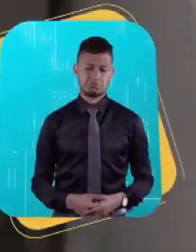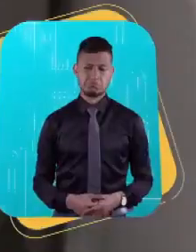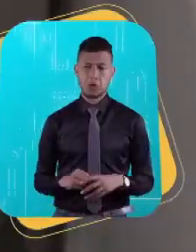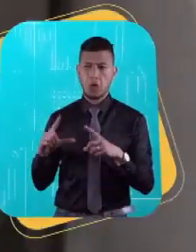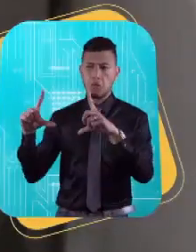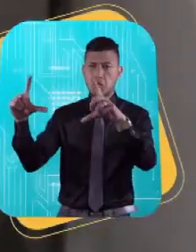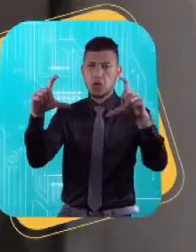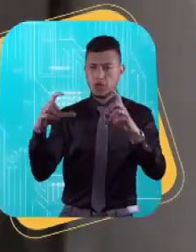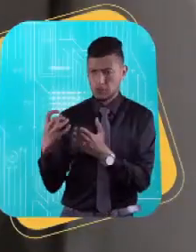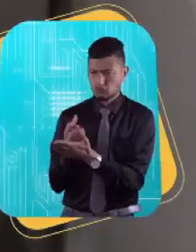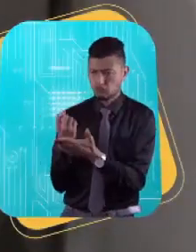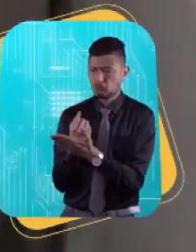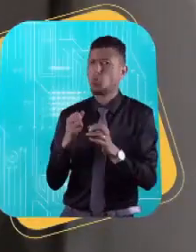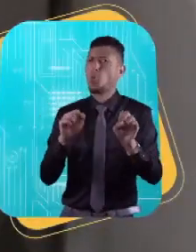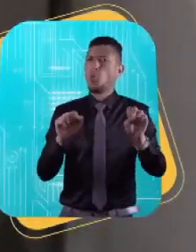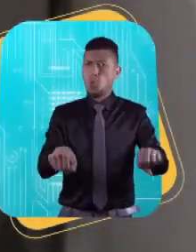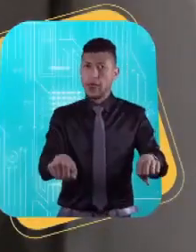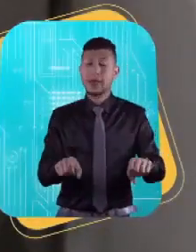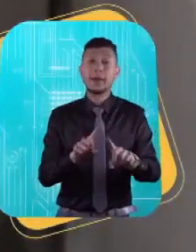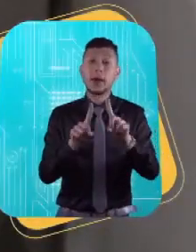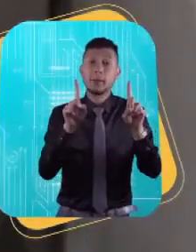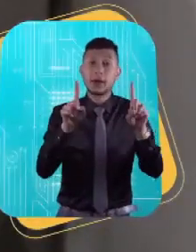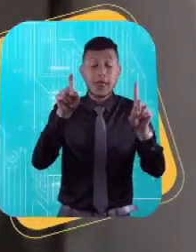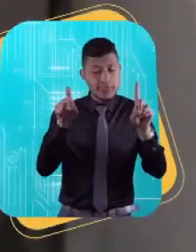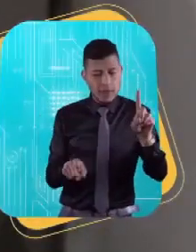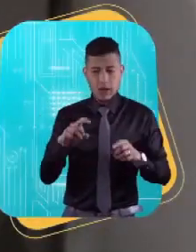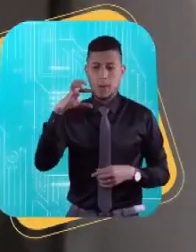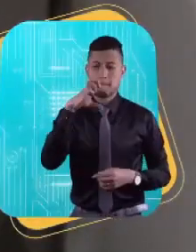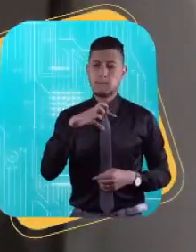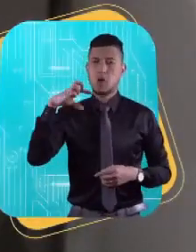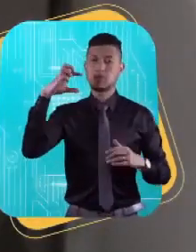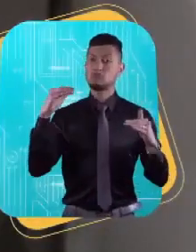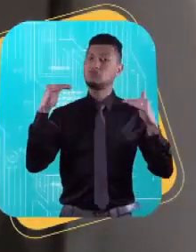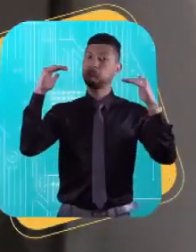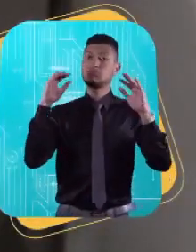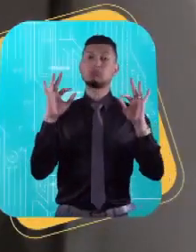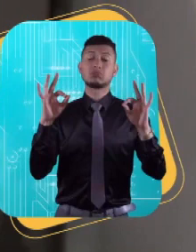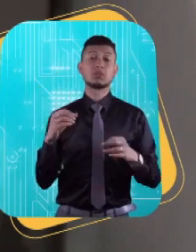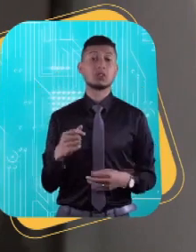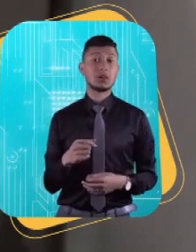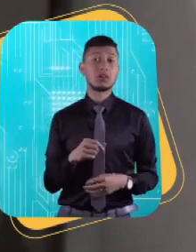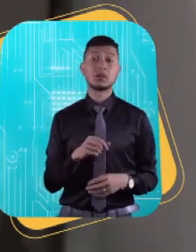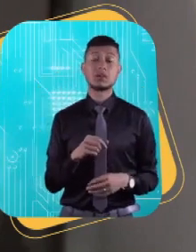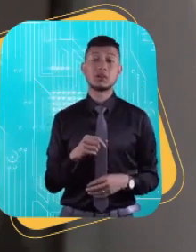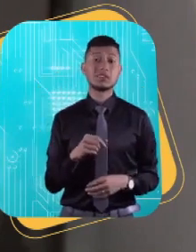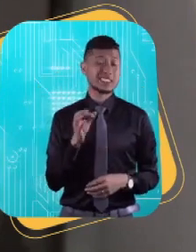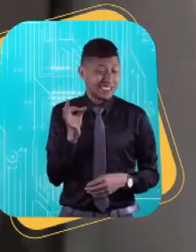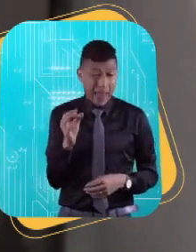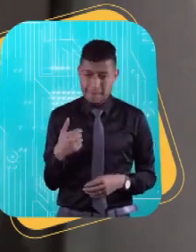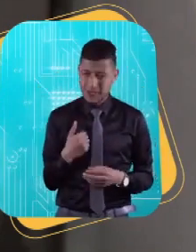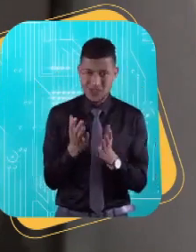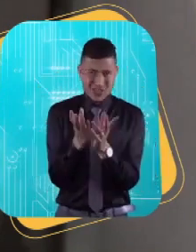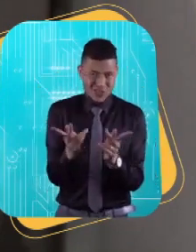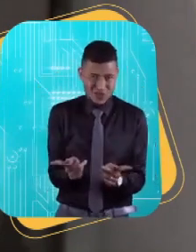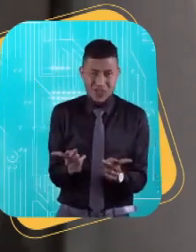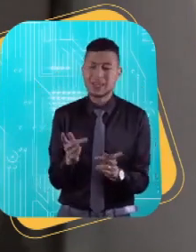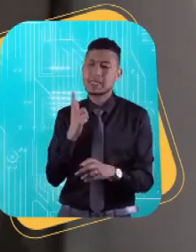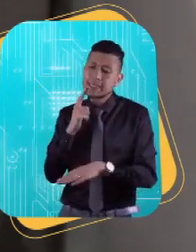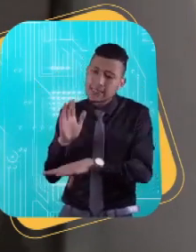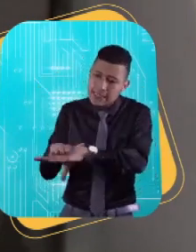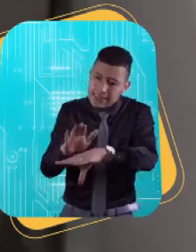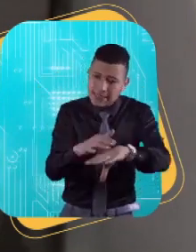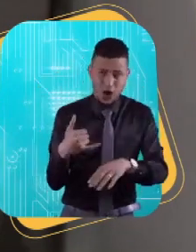Se puede vivir de la fotografía, claro, pero hay que ser muy profesionales y no creerse. Yo siempre les digo a todos mis